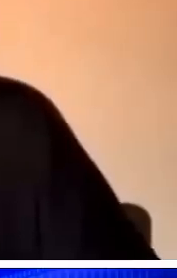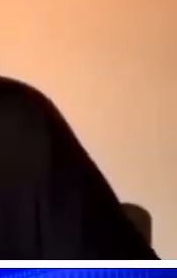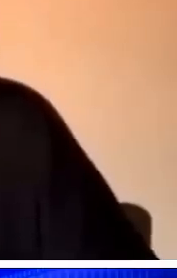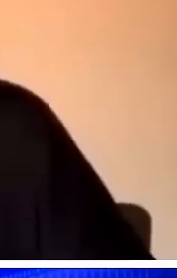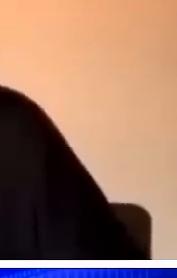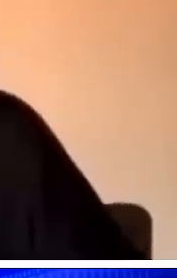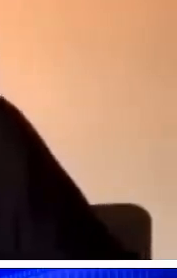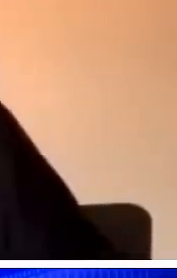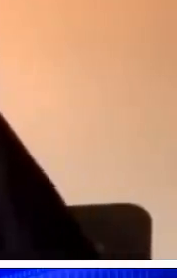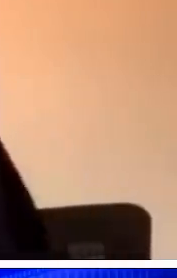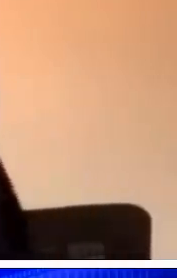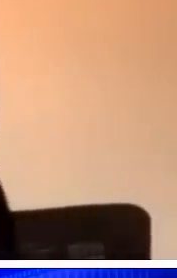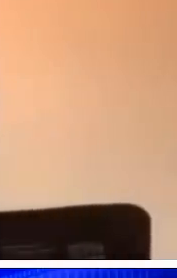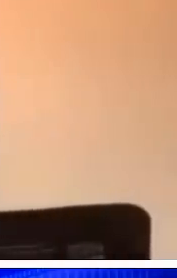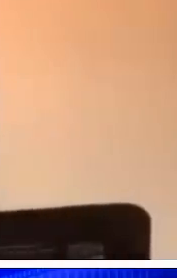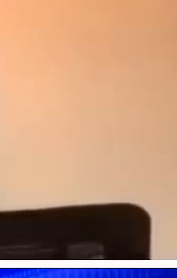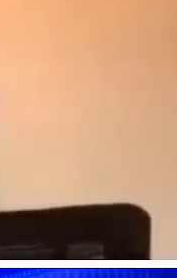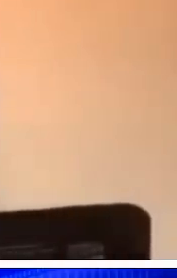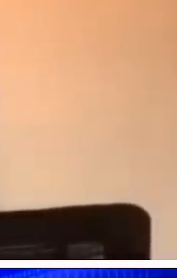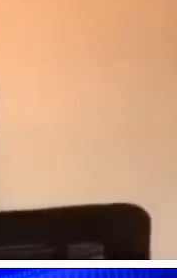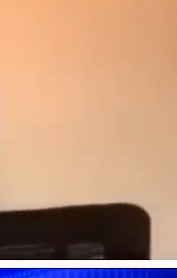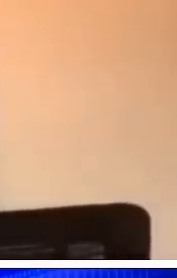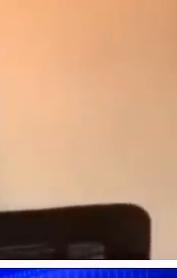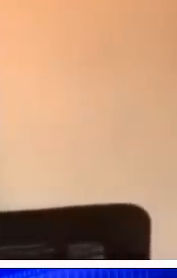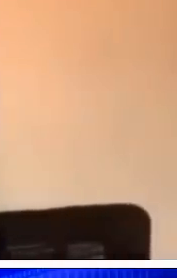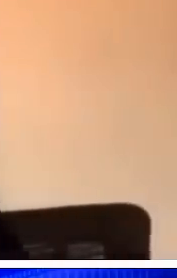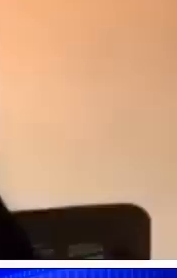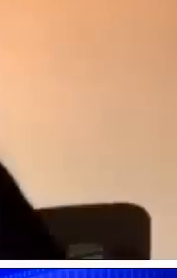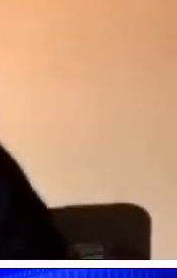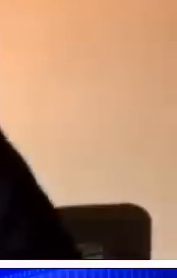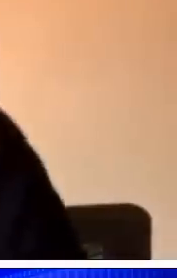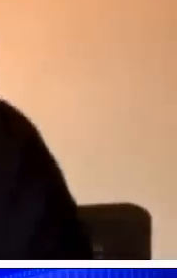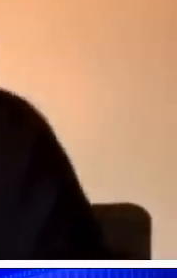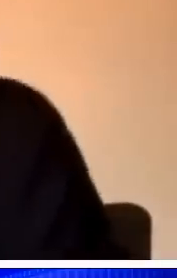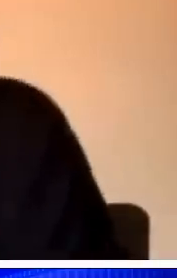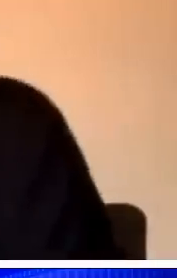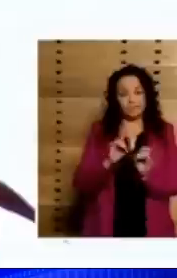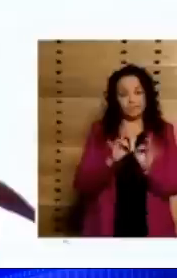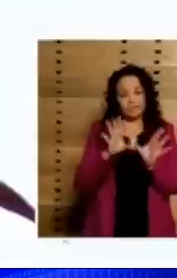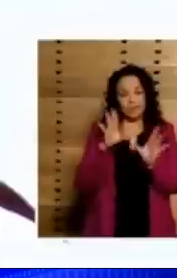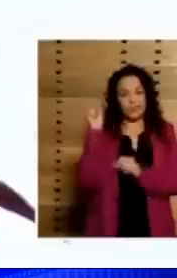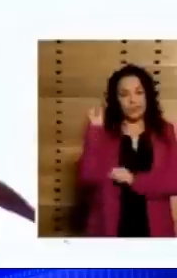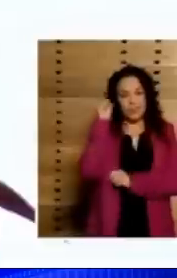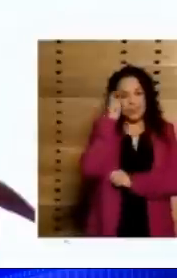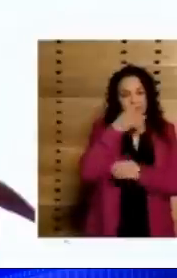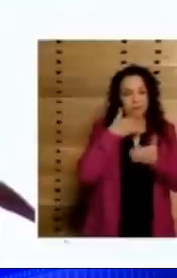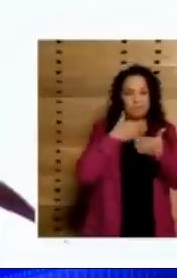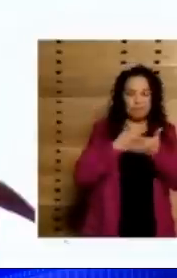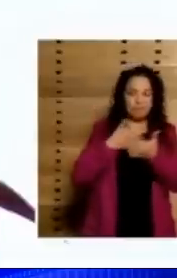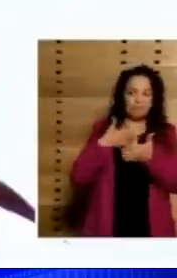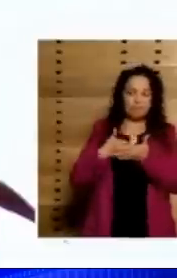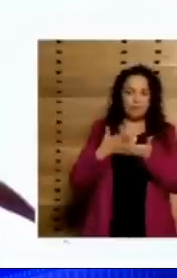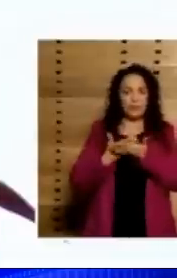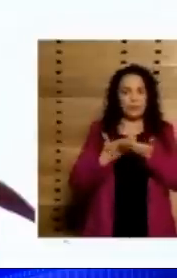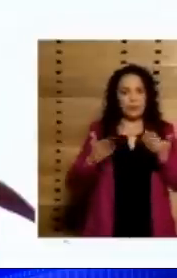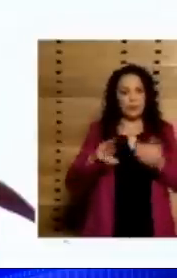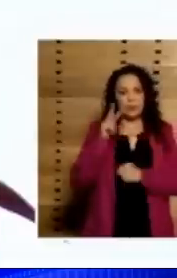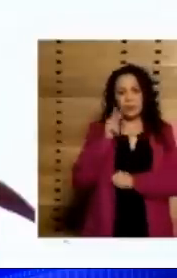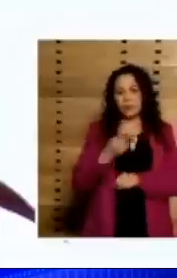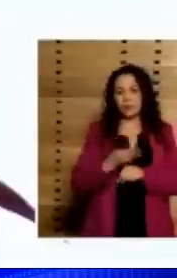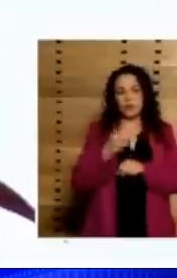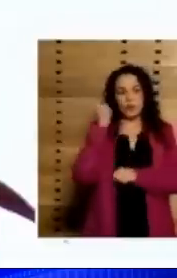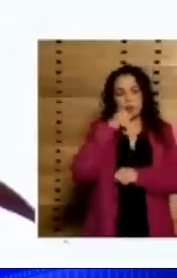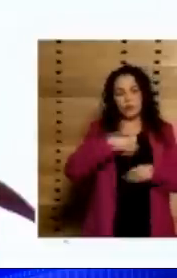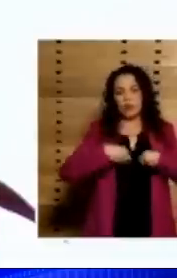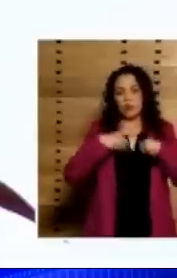genera esta duda esta incertidumbre en fin así las cosas mientras el presidente seguirá impulsando esto